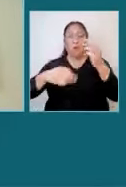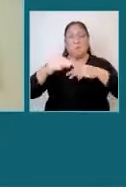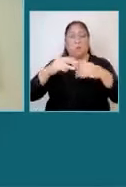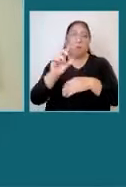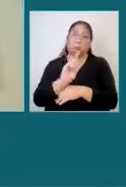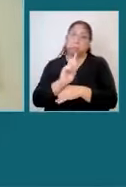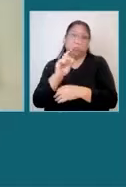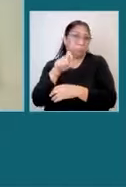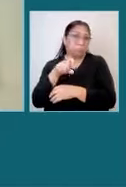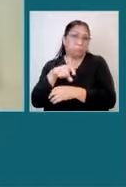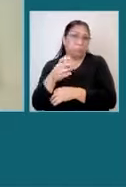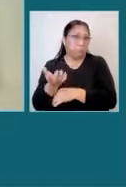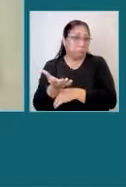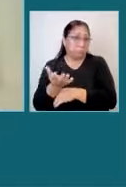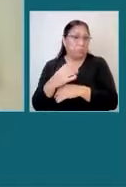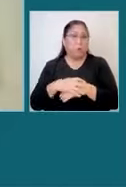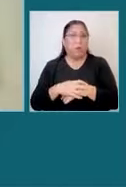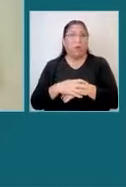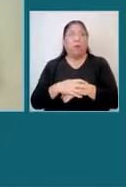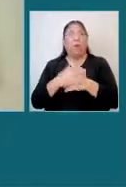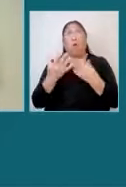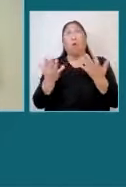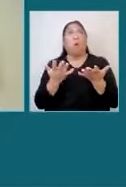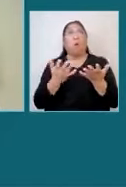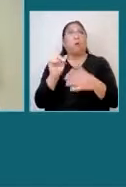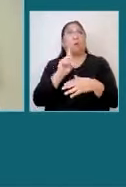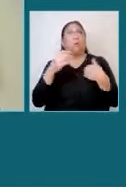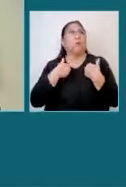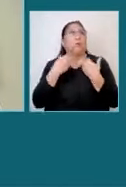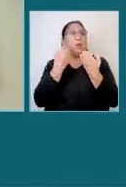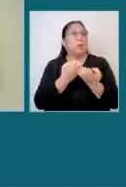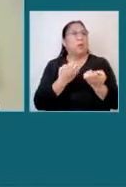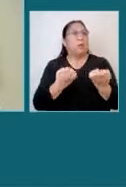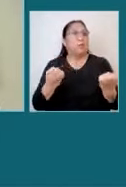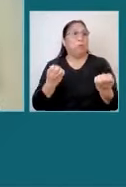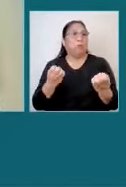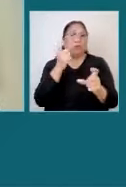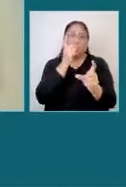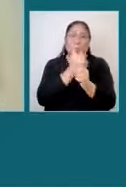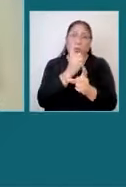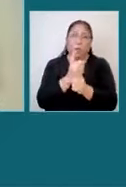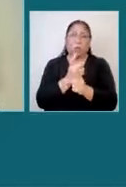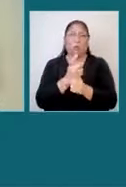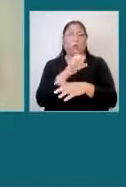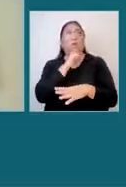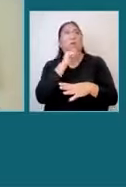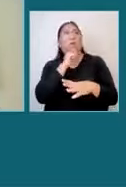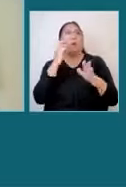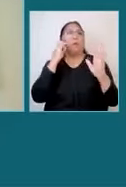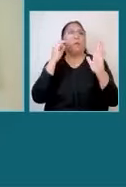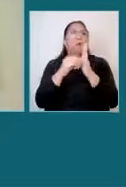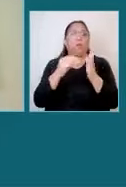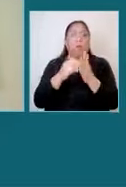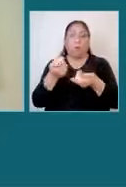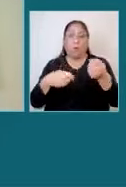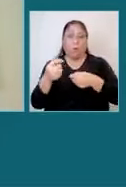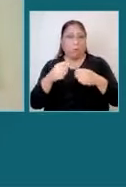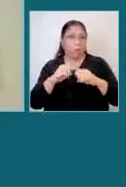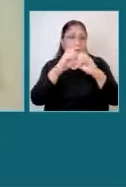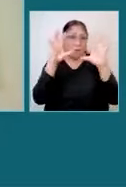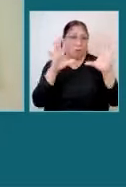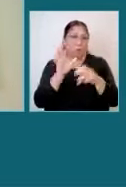necesita, a que no cuente con equipos adecuados, a la falta de un modelo de negocios claro, a